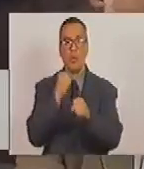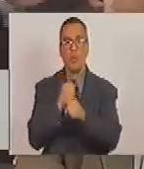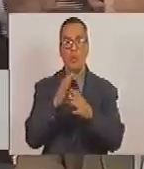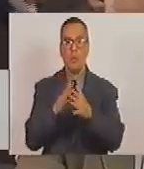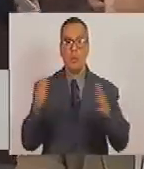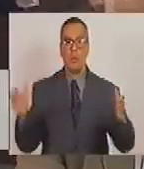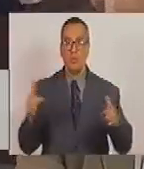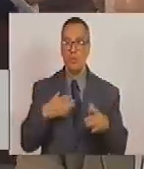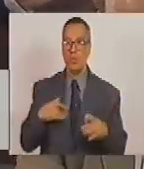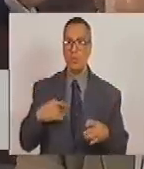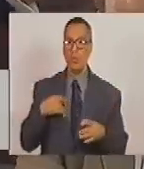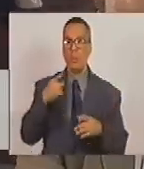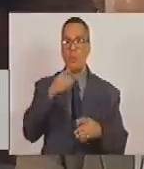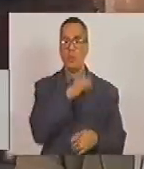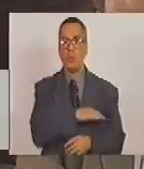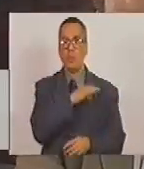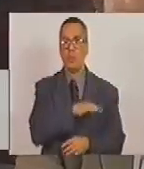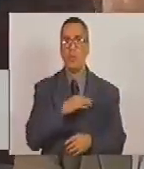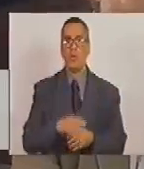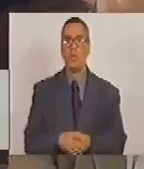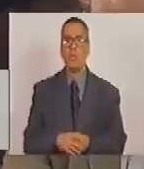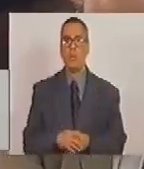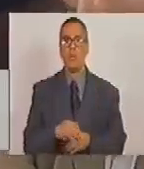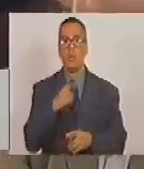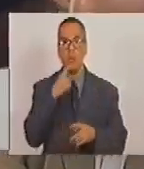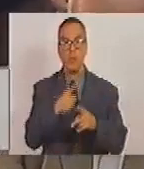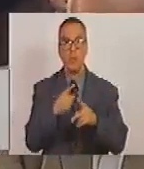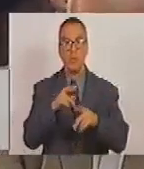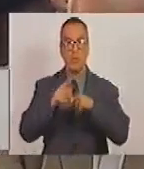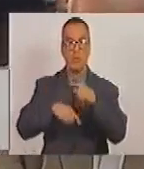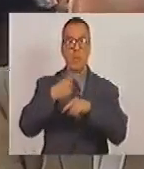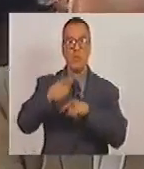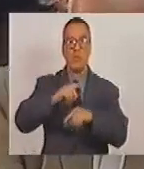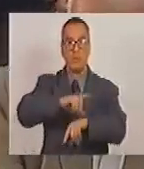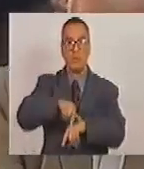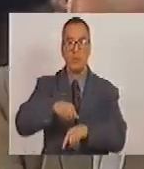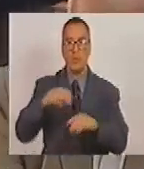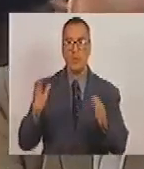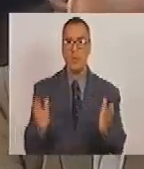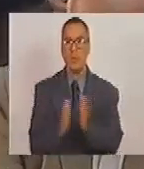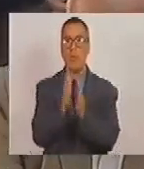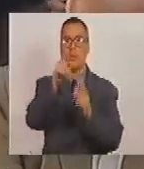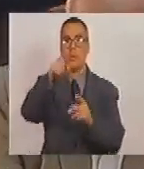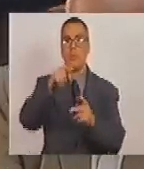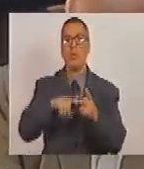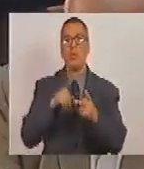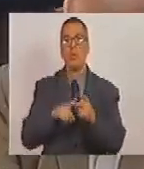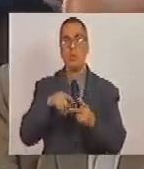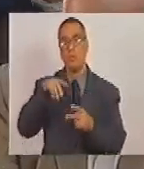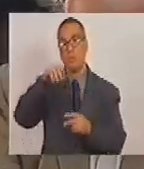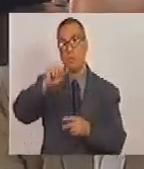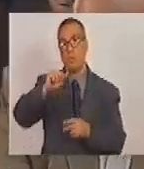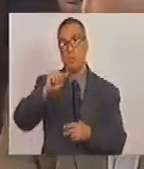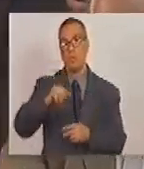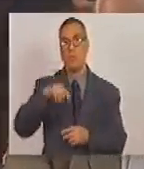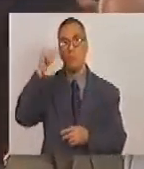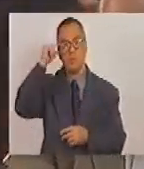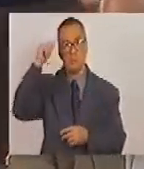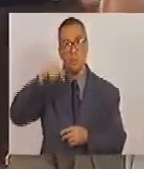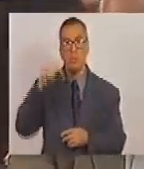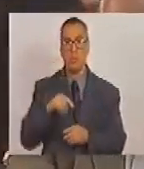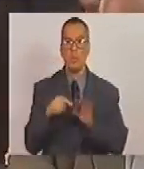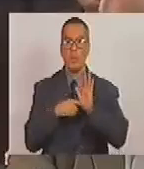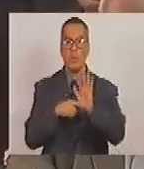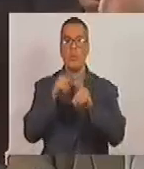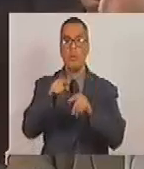gran sensibilidad social. Arzobispo posteriormente en Cumaná, arzobispo emérito hoy, y al